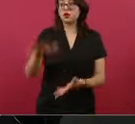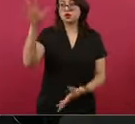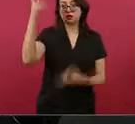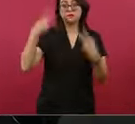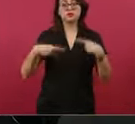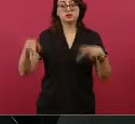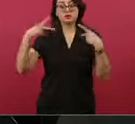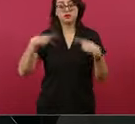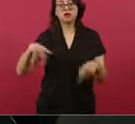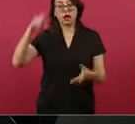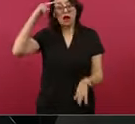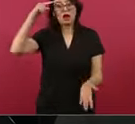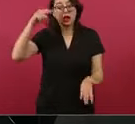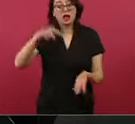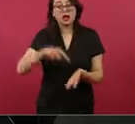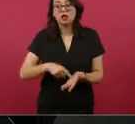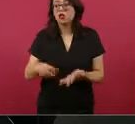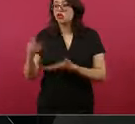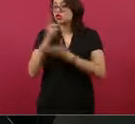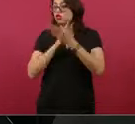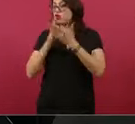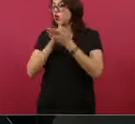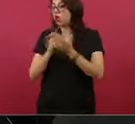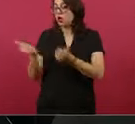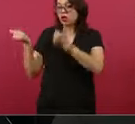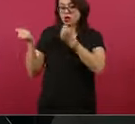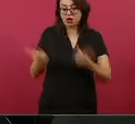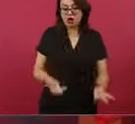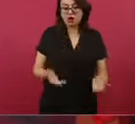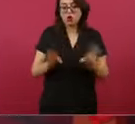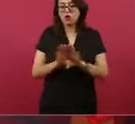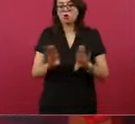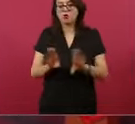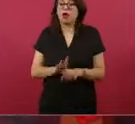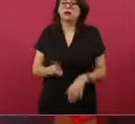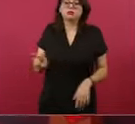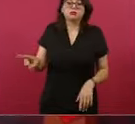mayoritaria. Entonces, imagínense el daño